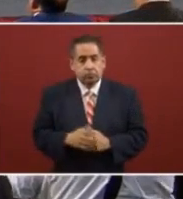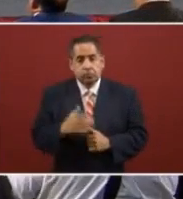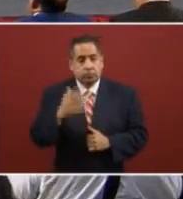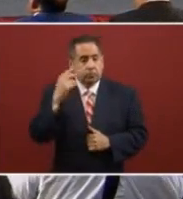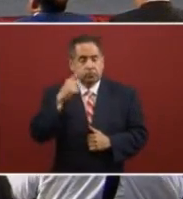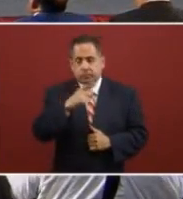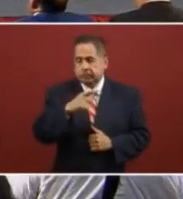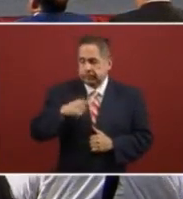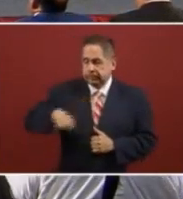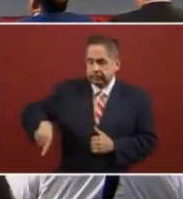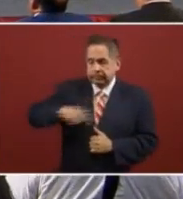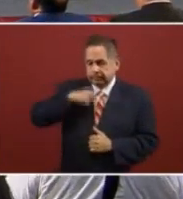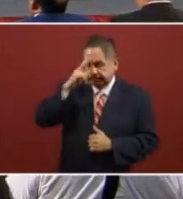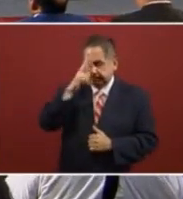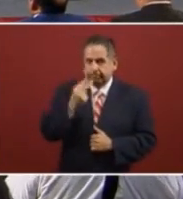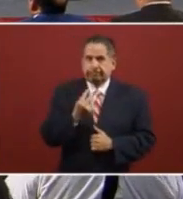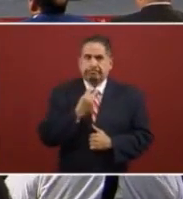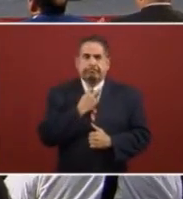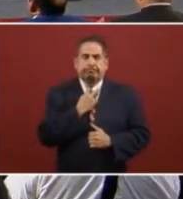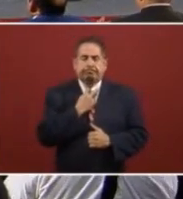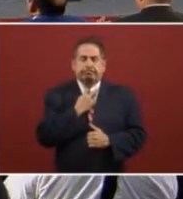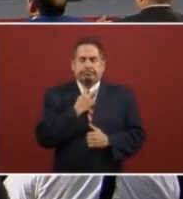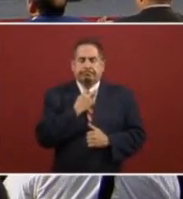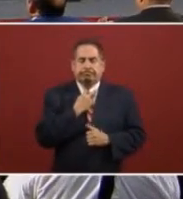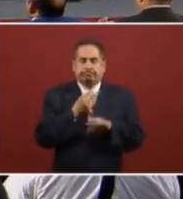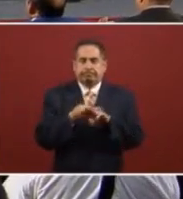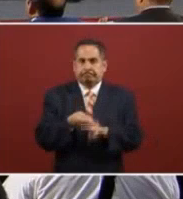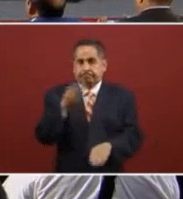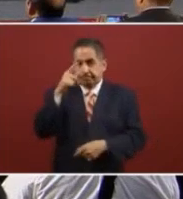se nos estaba colocando en una situación muy difícil,